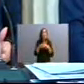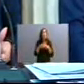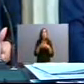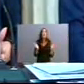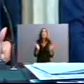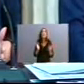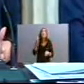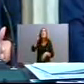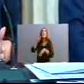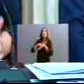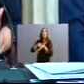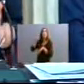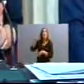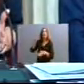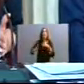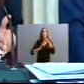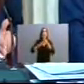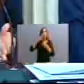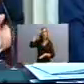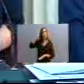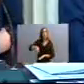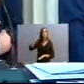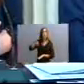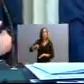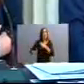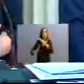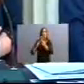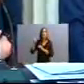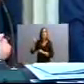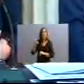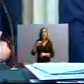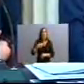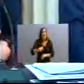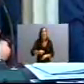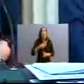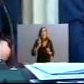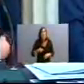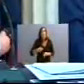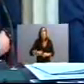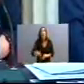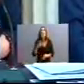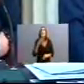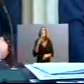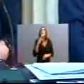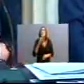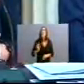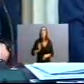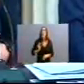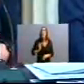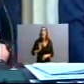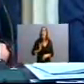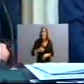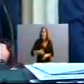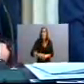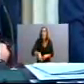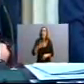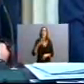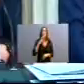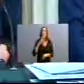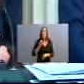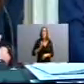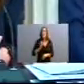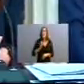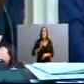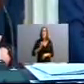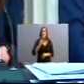saber. Van a cumplirse 19 años. 19 años de